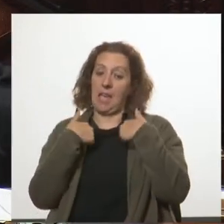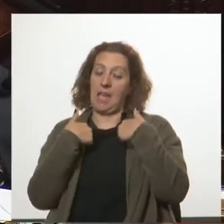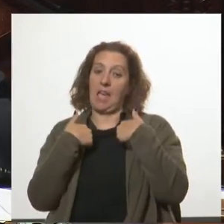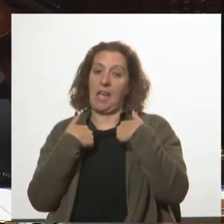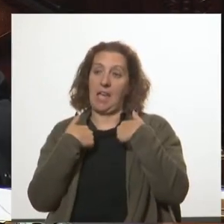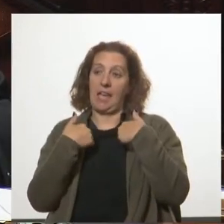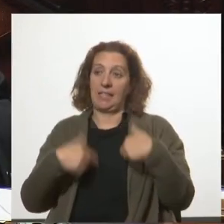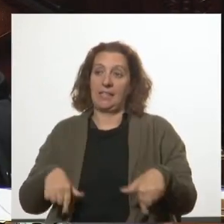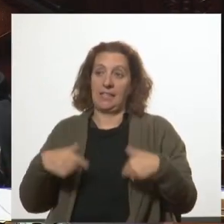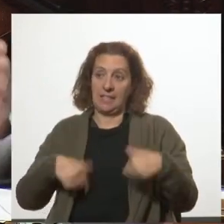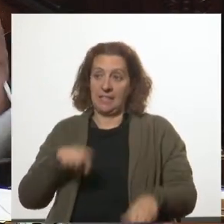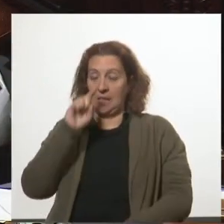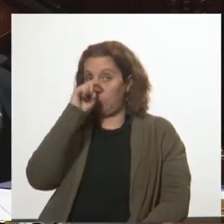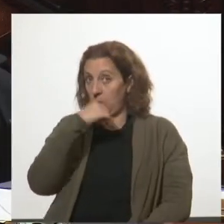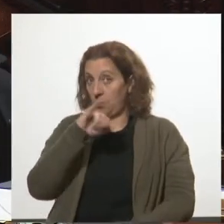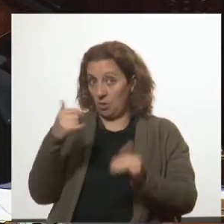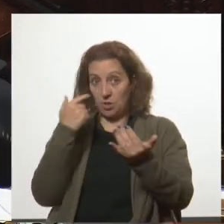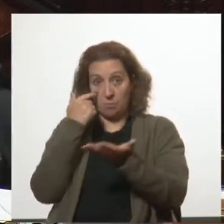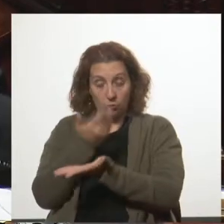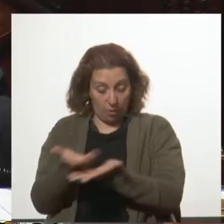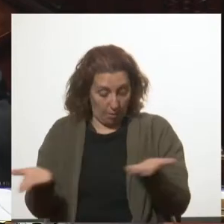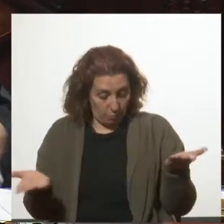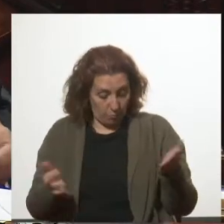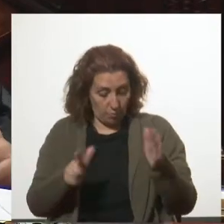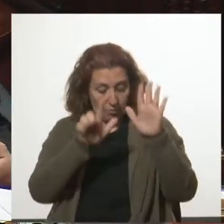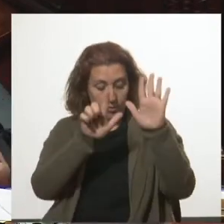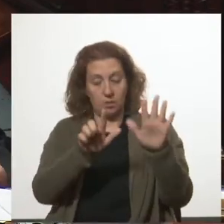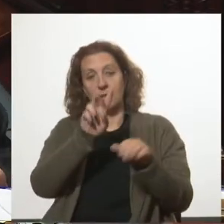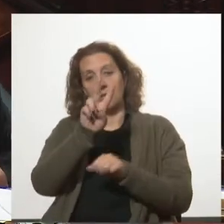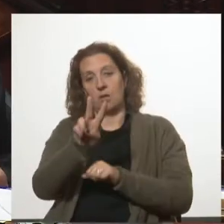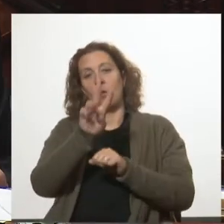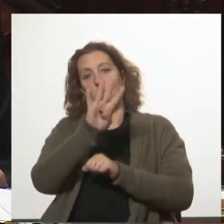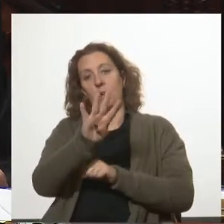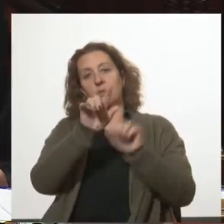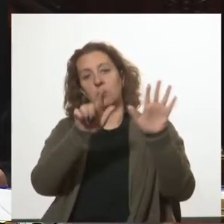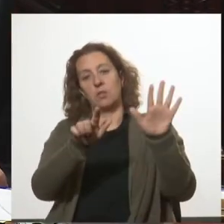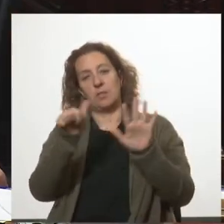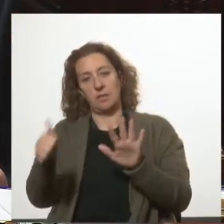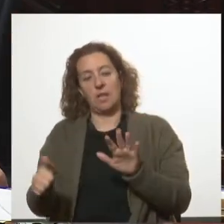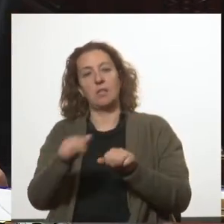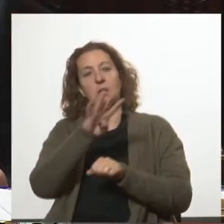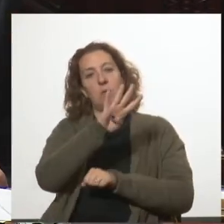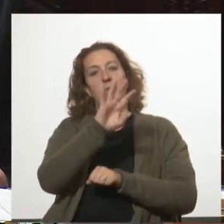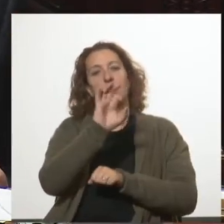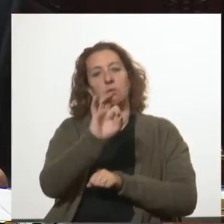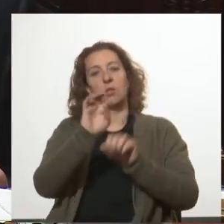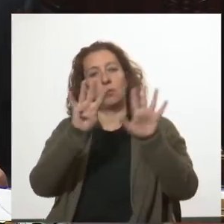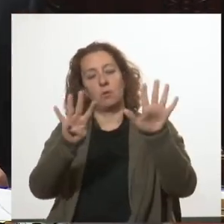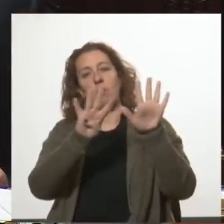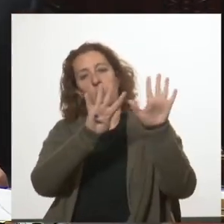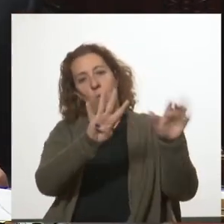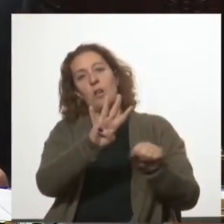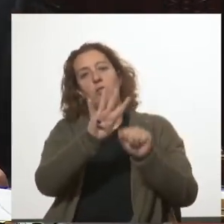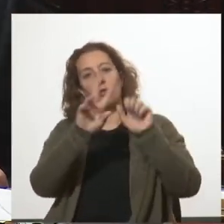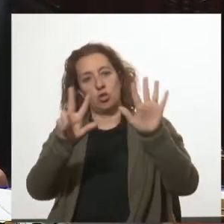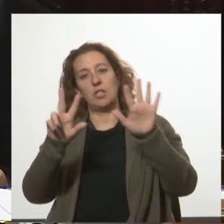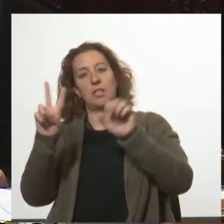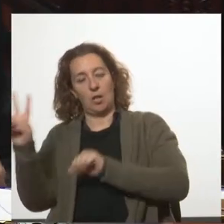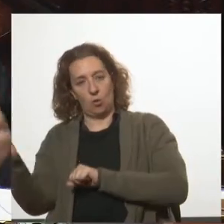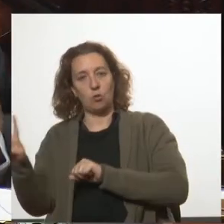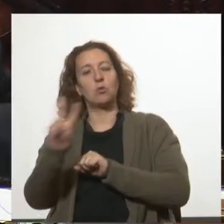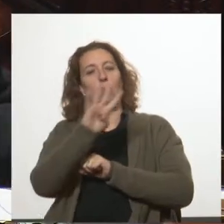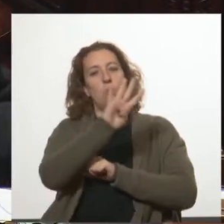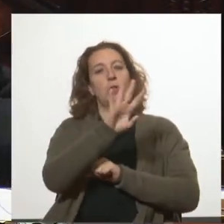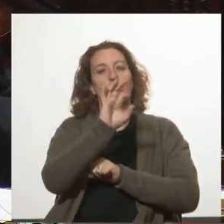que detallamos el 72 476 el 409 482 el 409 483